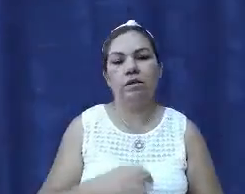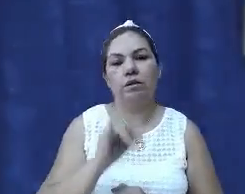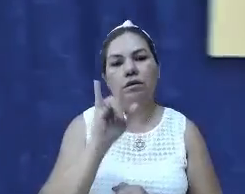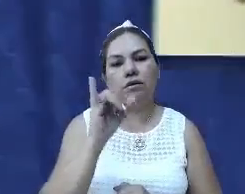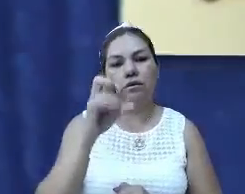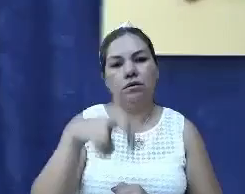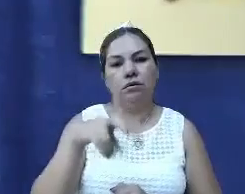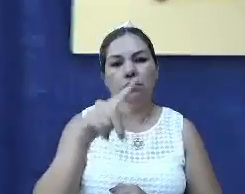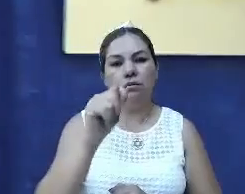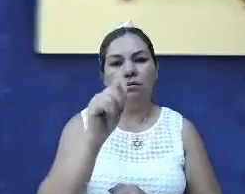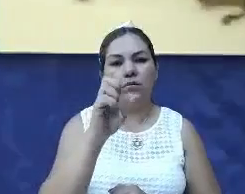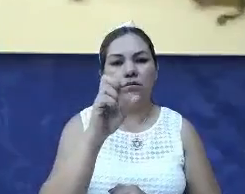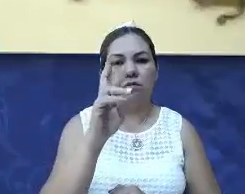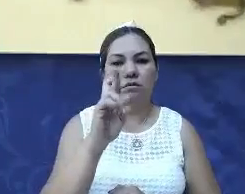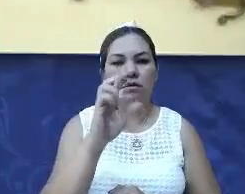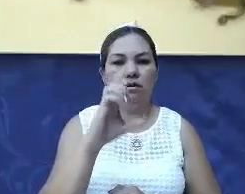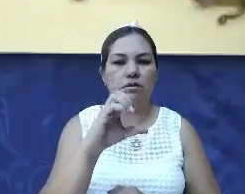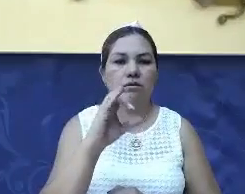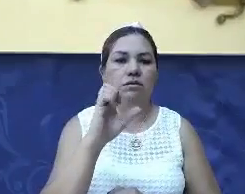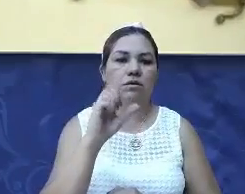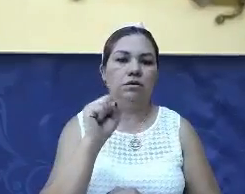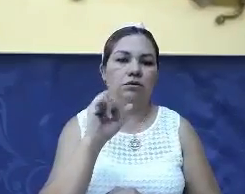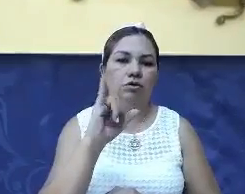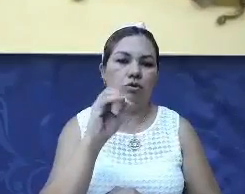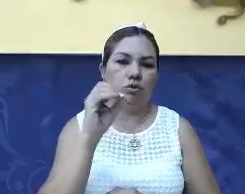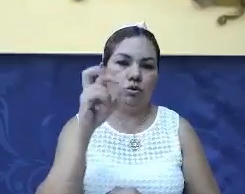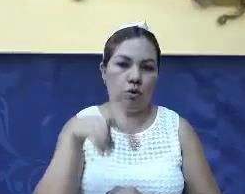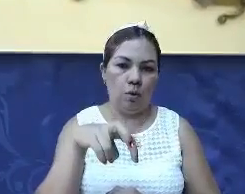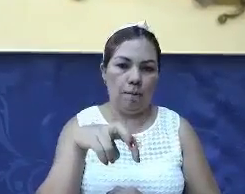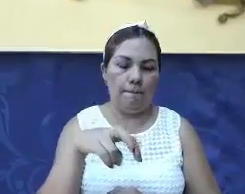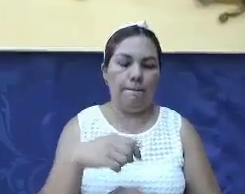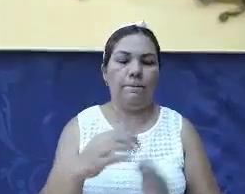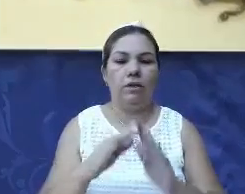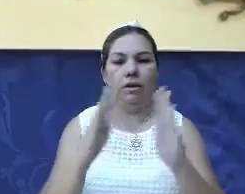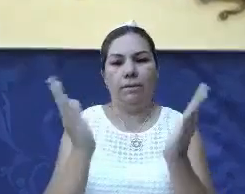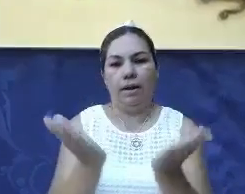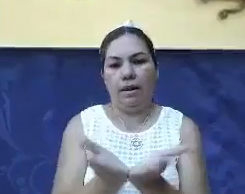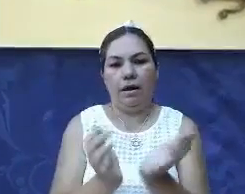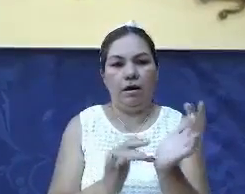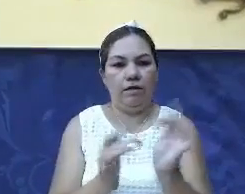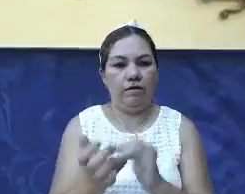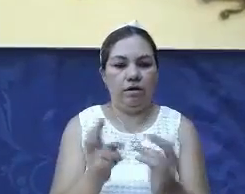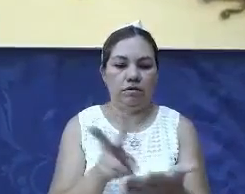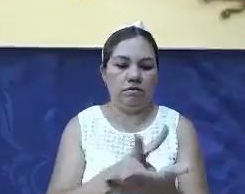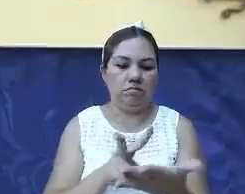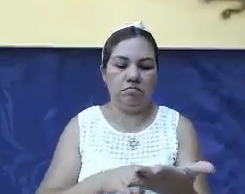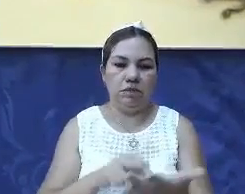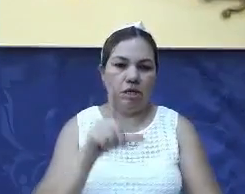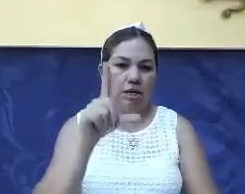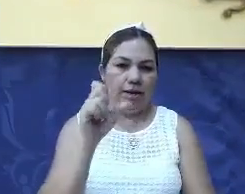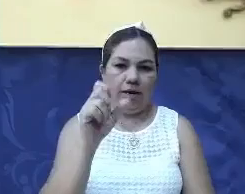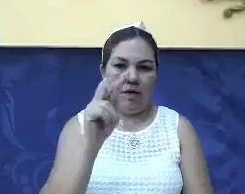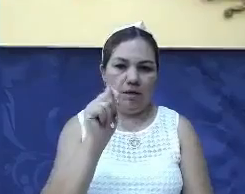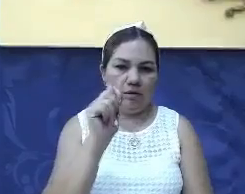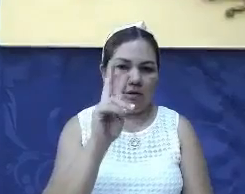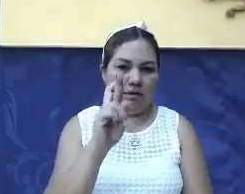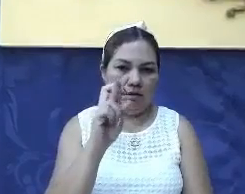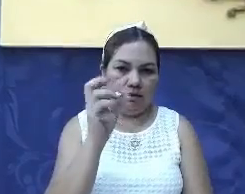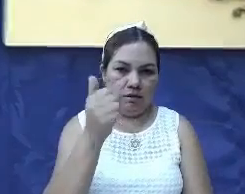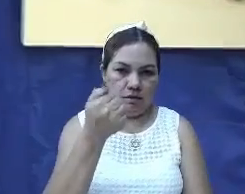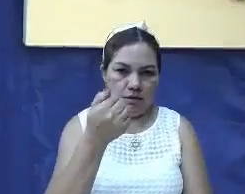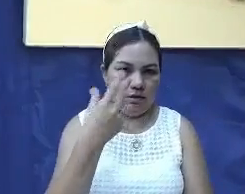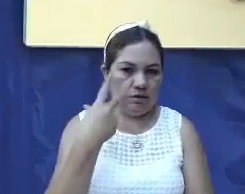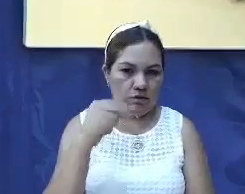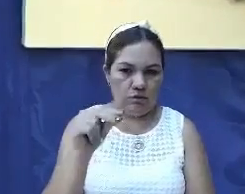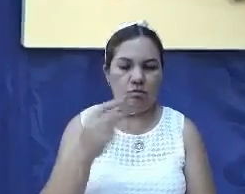la palabra no sea letra que entretiene a la gente, sino que sea Espíritu Santo que da